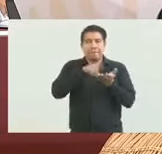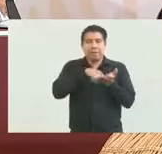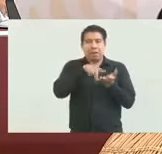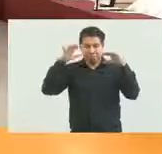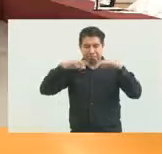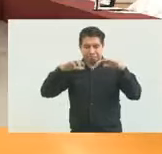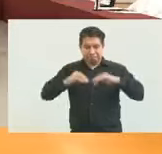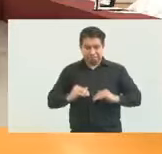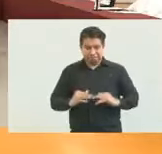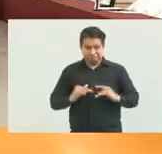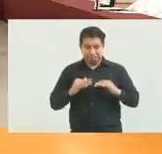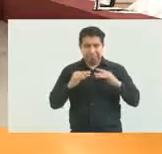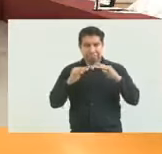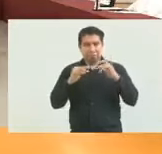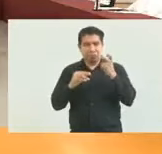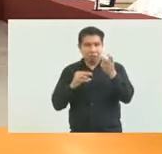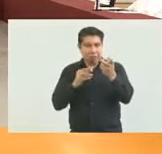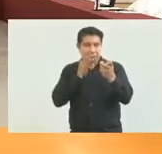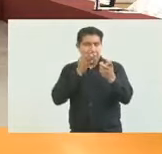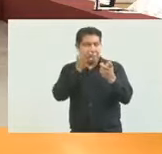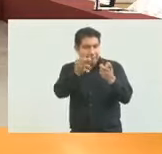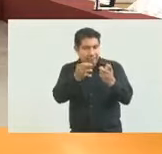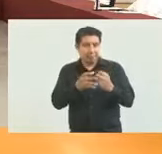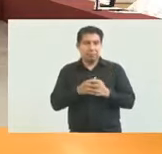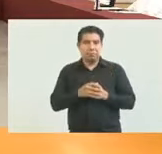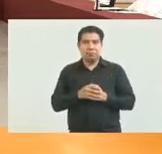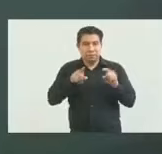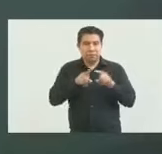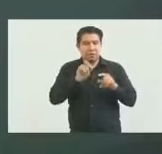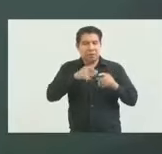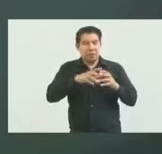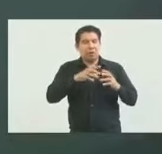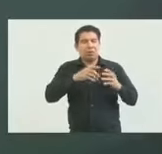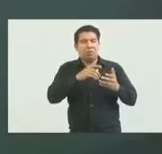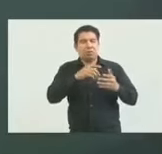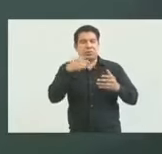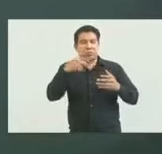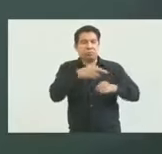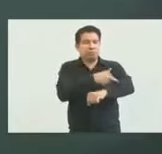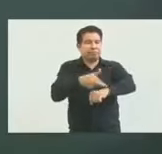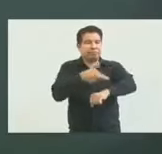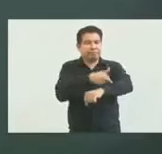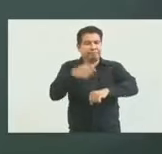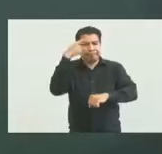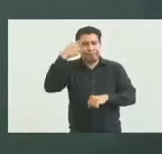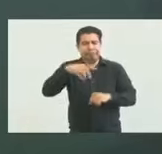1,200 millones. El programa de dragados es muy importante.